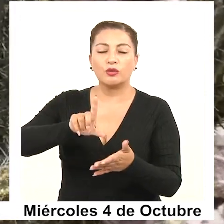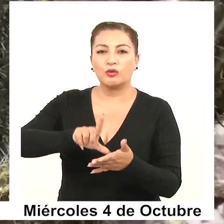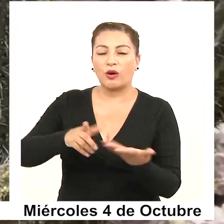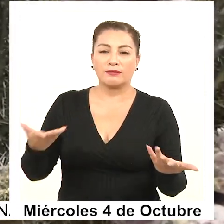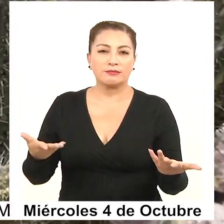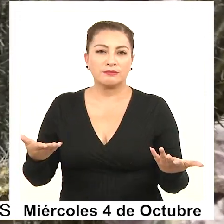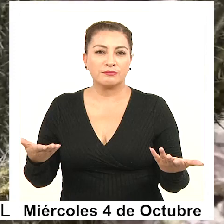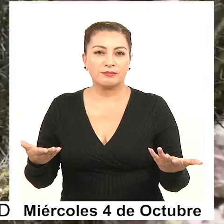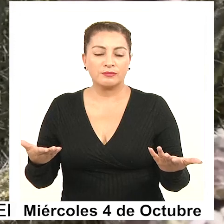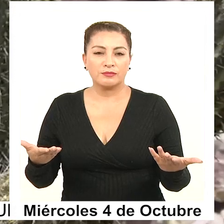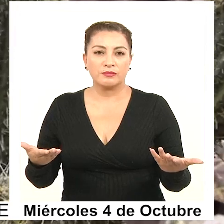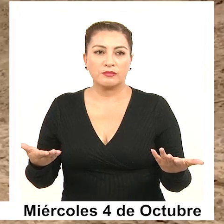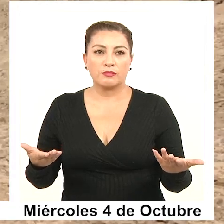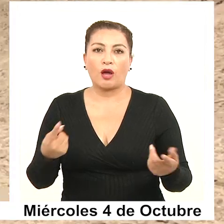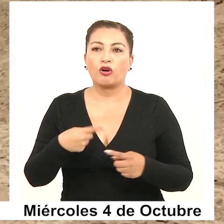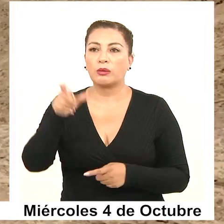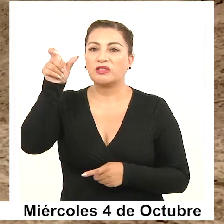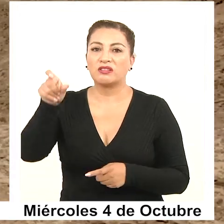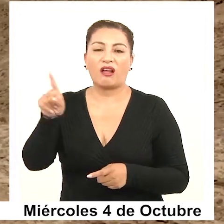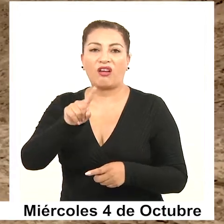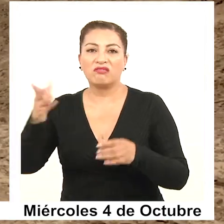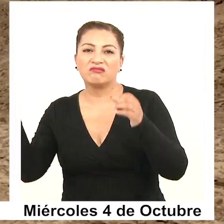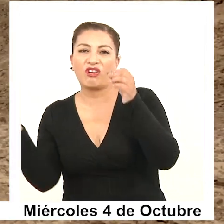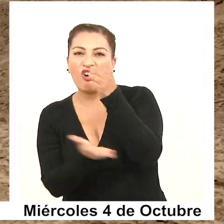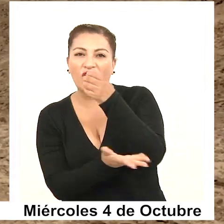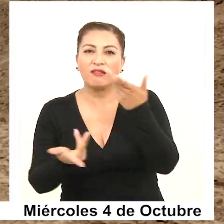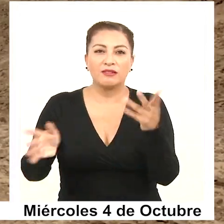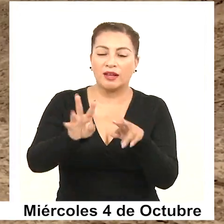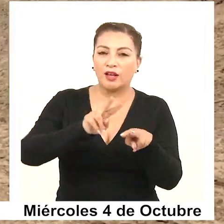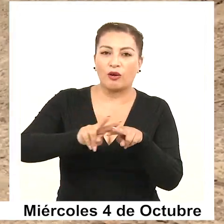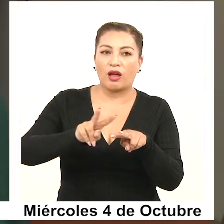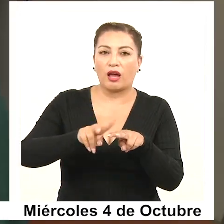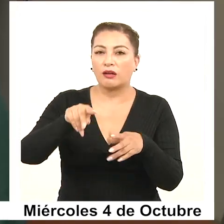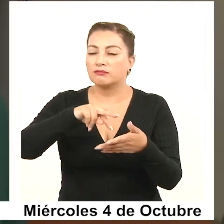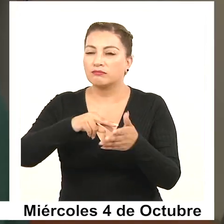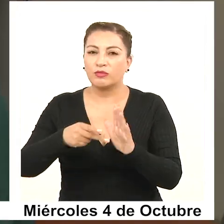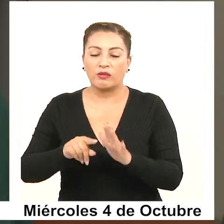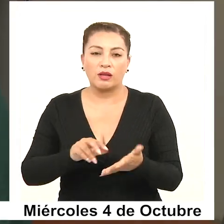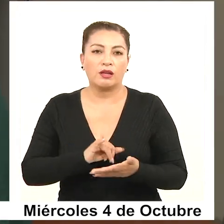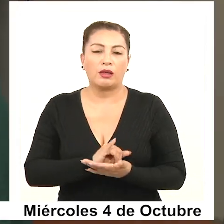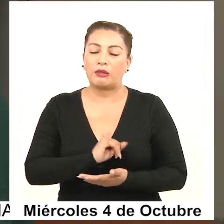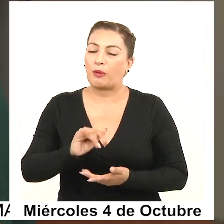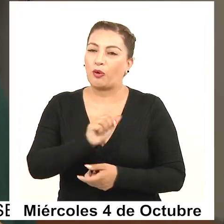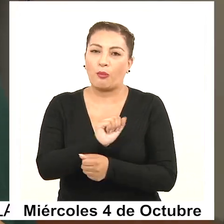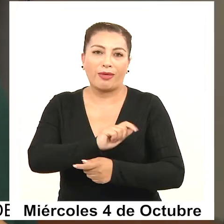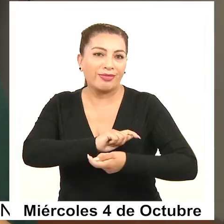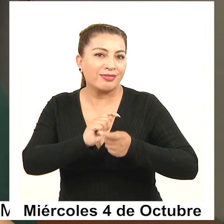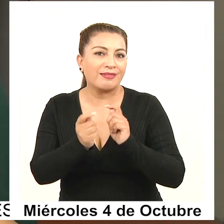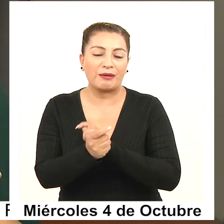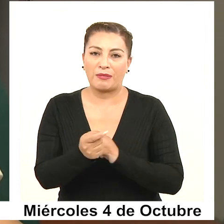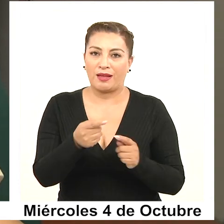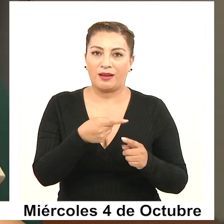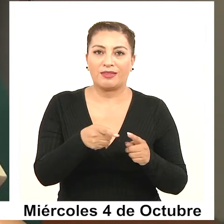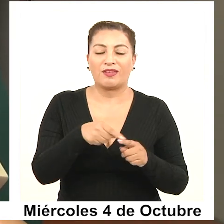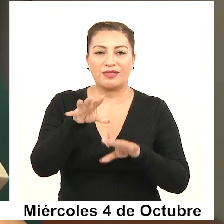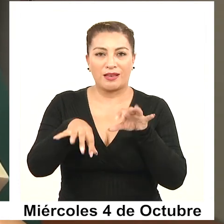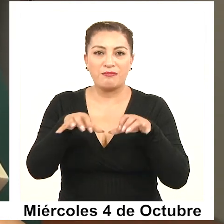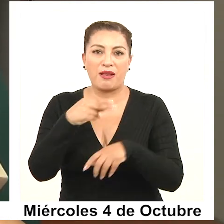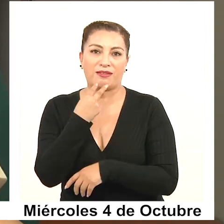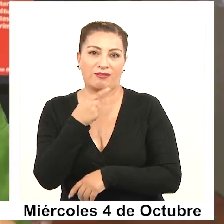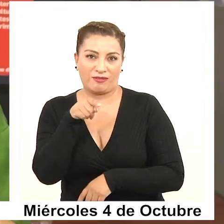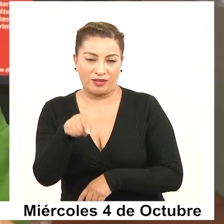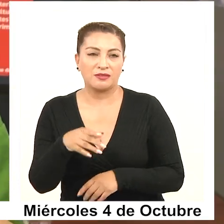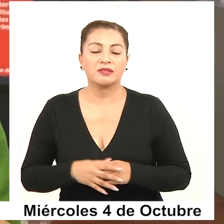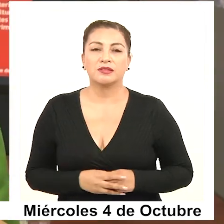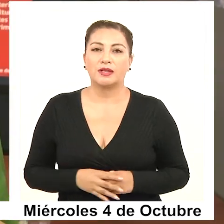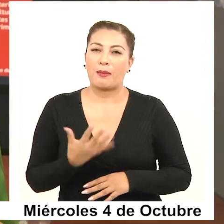intervención de terceros que pueden terminar en un daño irreparable para la biodiversidad de